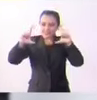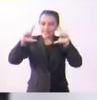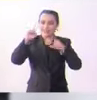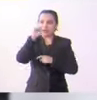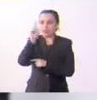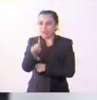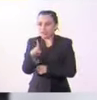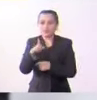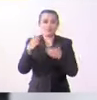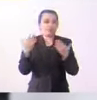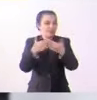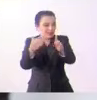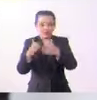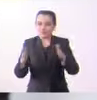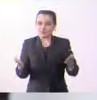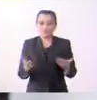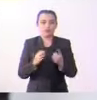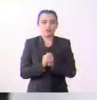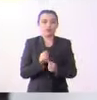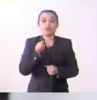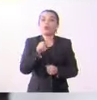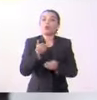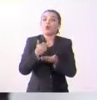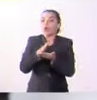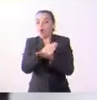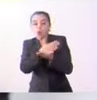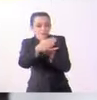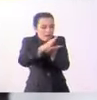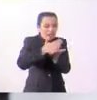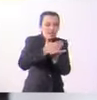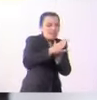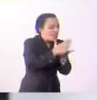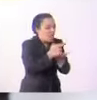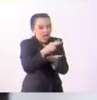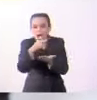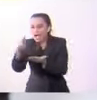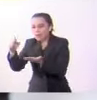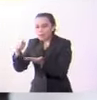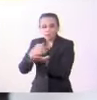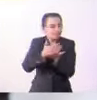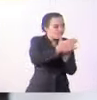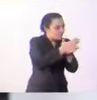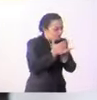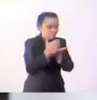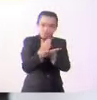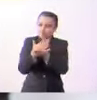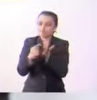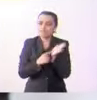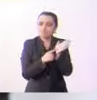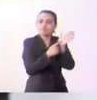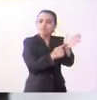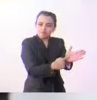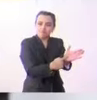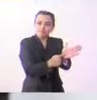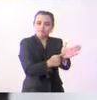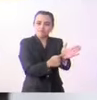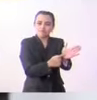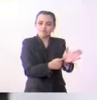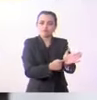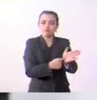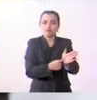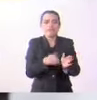puedes compartirlo con alguna amiga, con un amigo, con una vecina, con un vecino, con tus familiares a través de una red